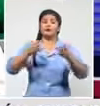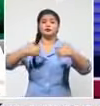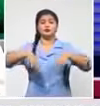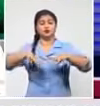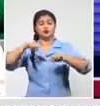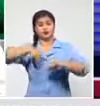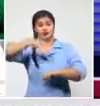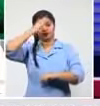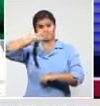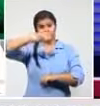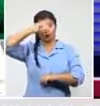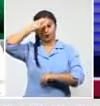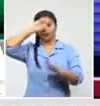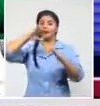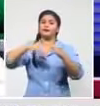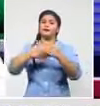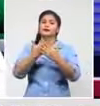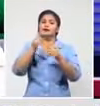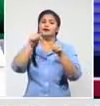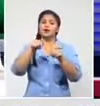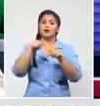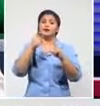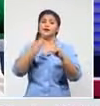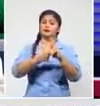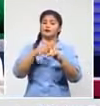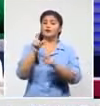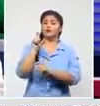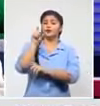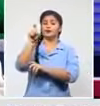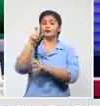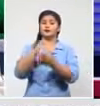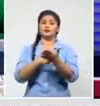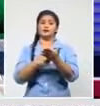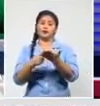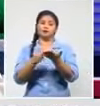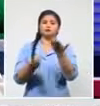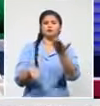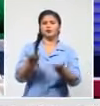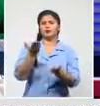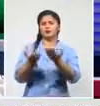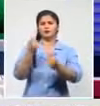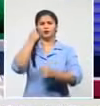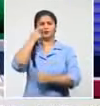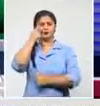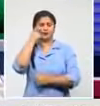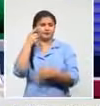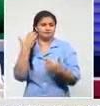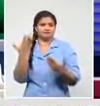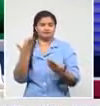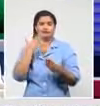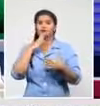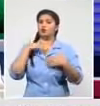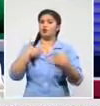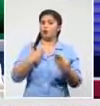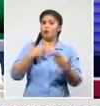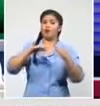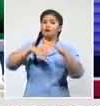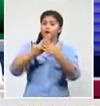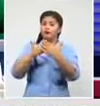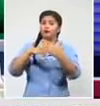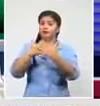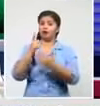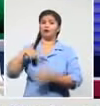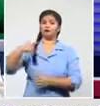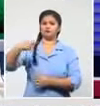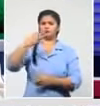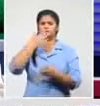al día de hoy y a la última semana en comparación, para ver además cómo se está comportando esta